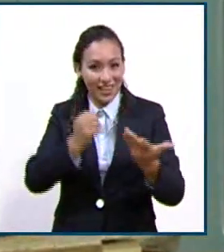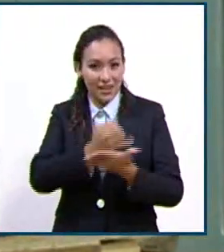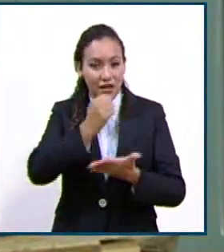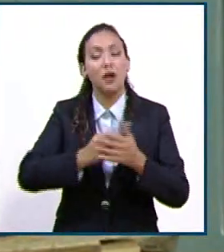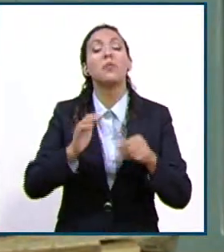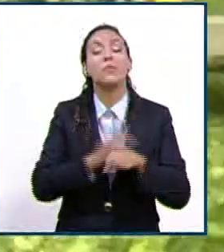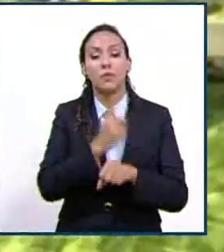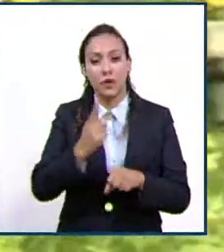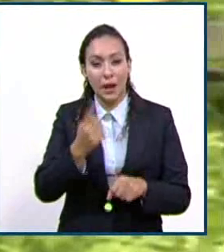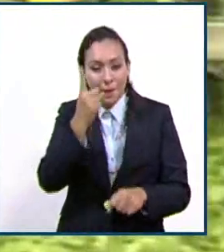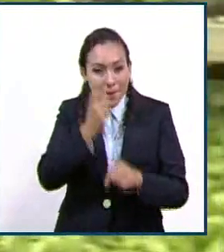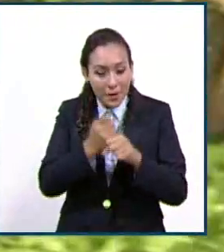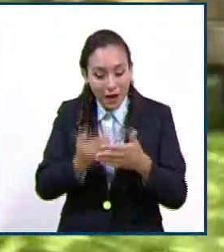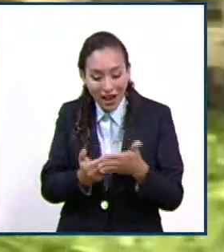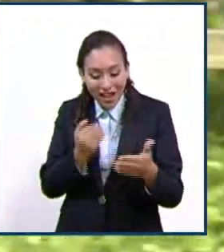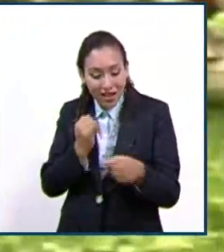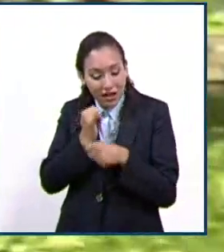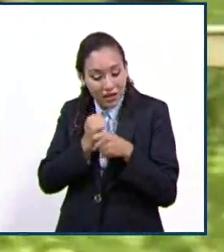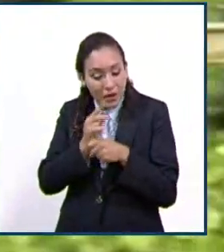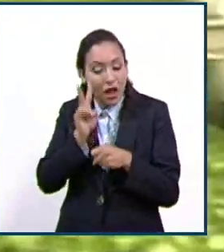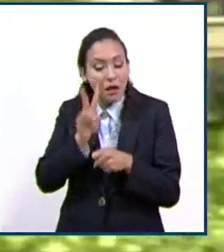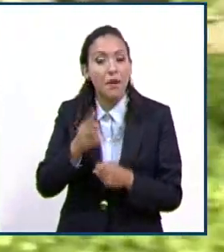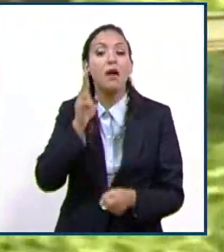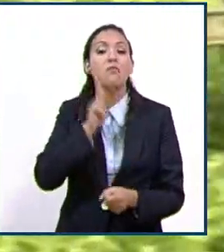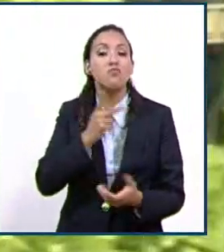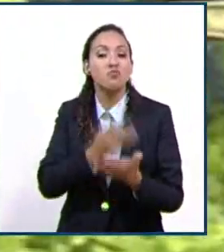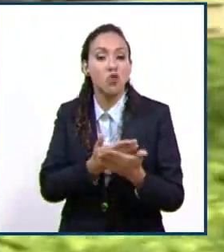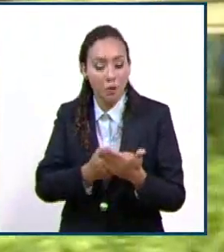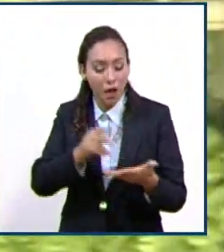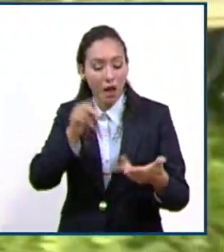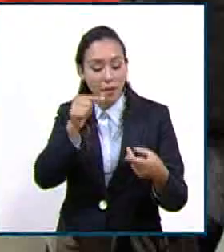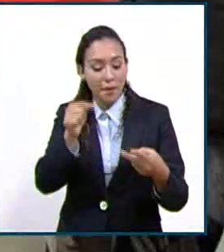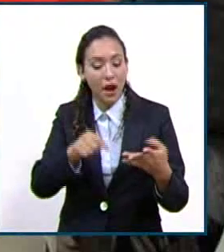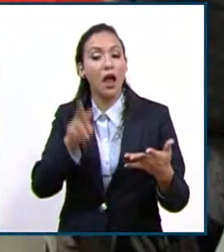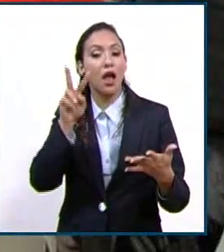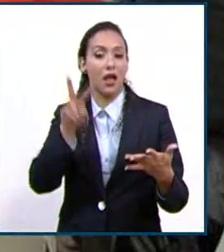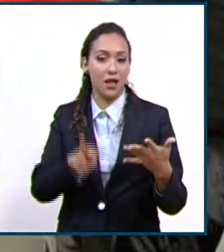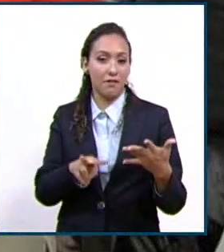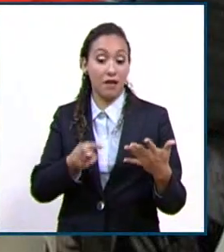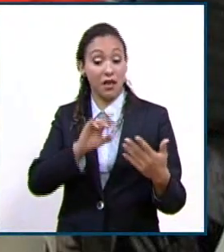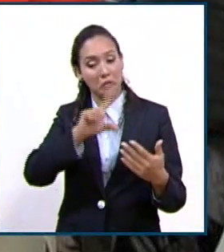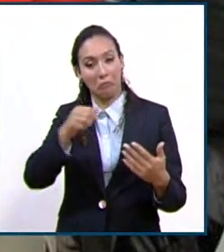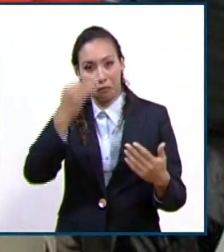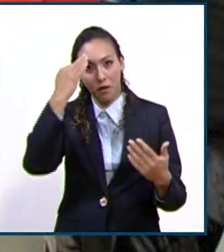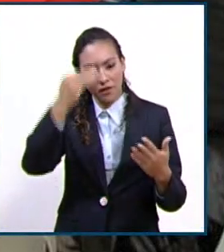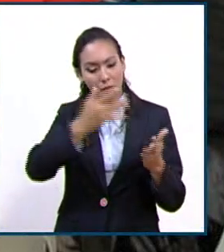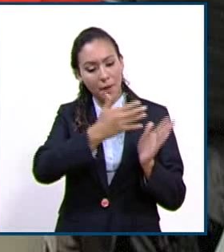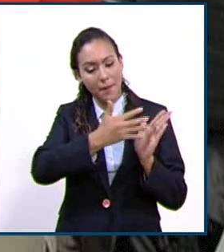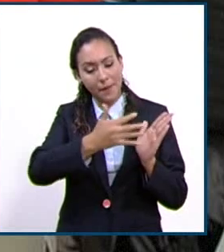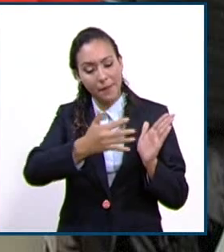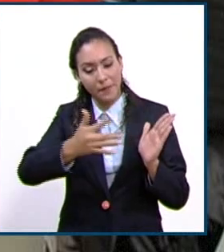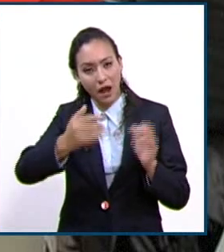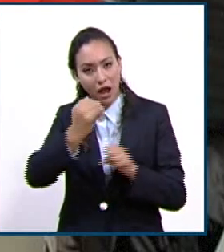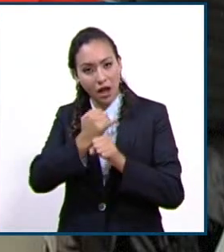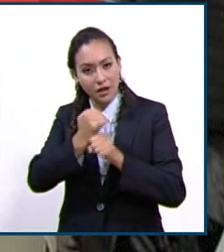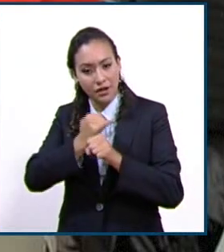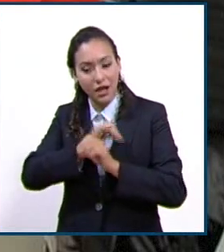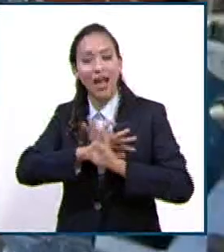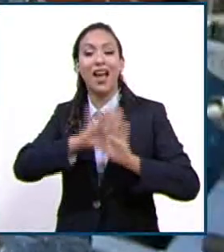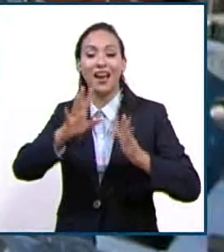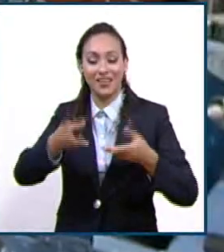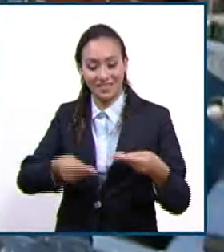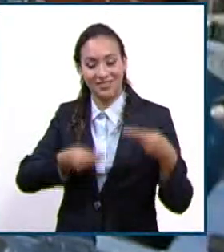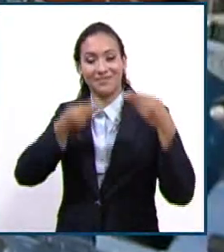desprendan indicios de veracidad de los hechos o cuando haya transcurrido un tiempo razonable para que haga factible llegar a la